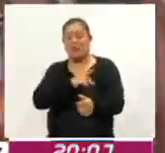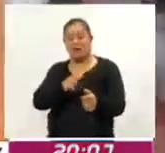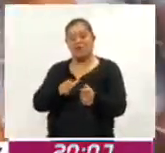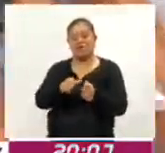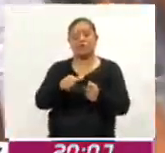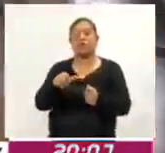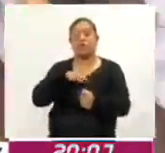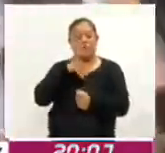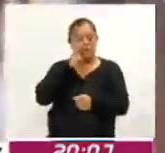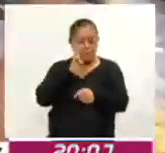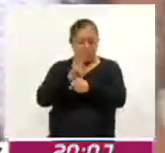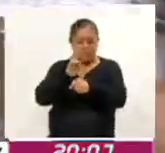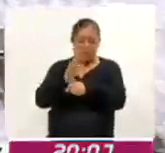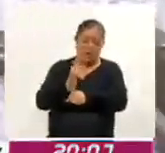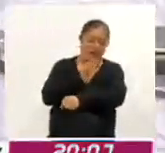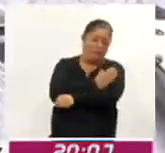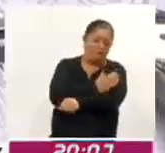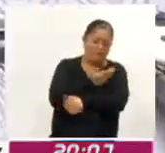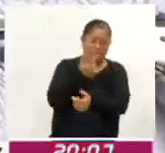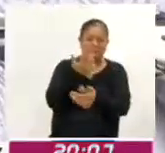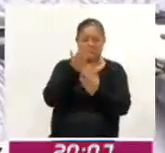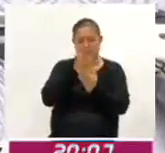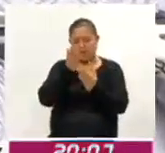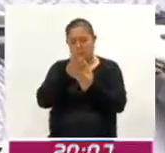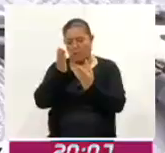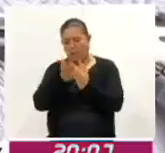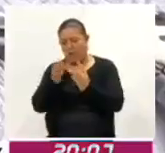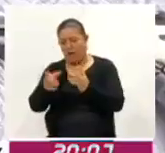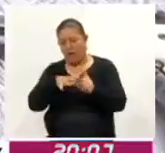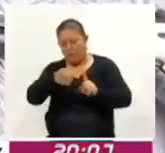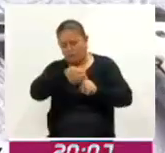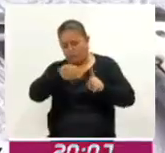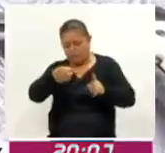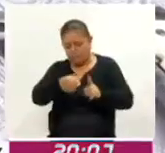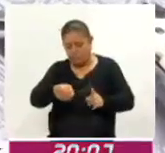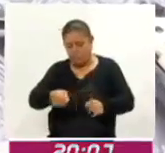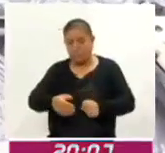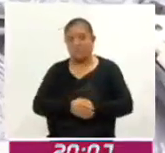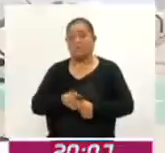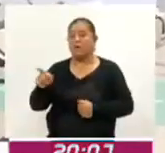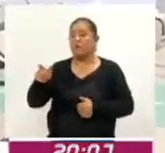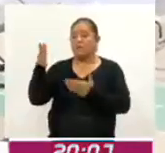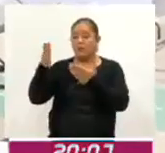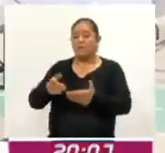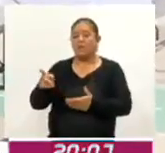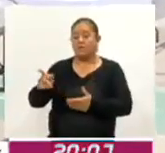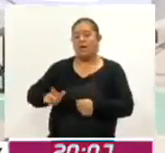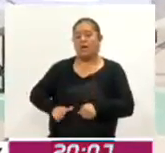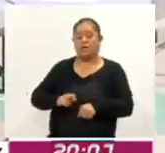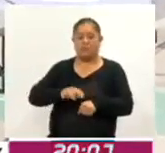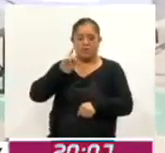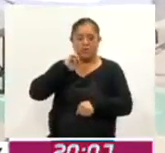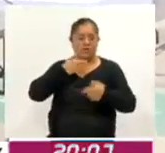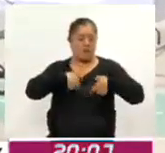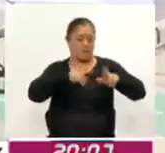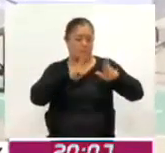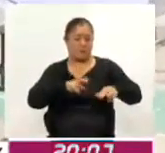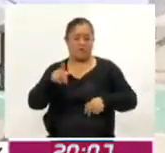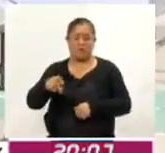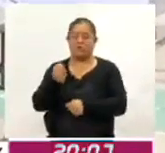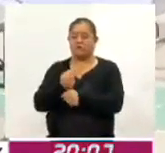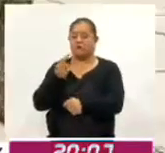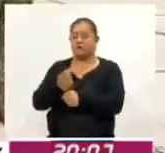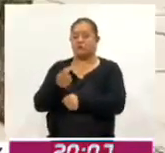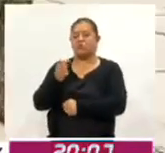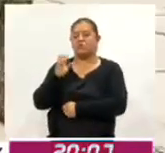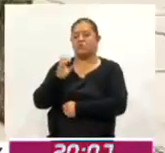previamente, desorganizadas y seccionadas. En el acto estuvo en representación de la gobernadora Lorena Cuellar Cisneros, el secretario de Seguridad